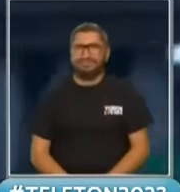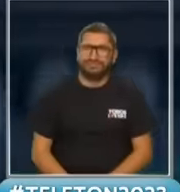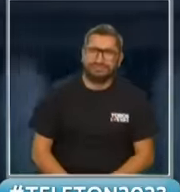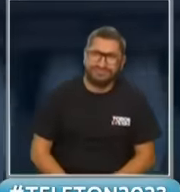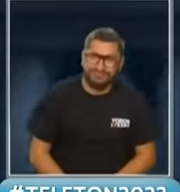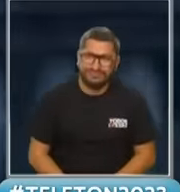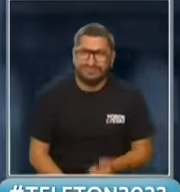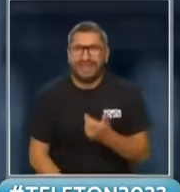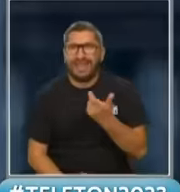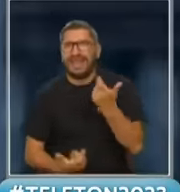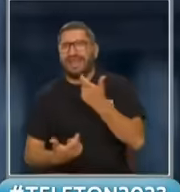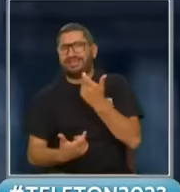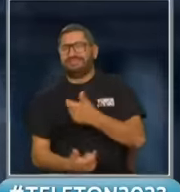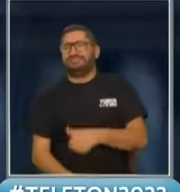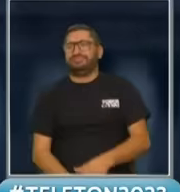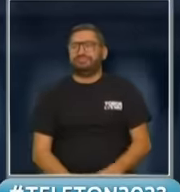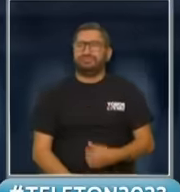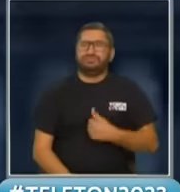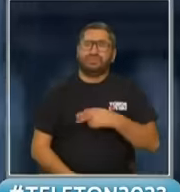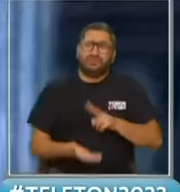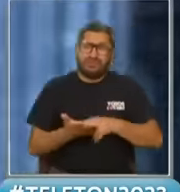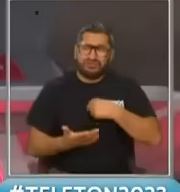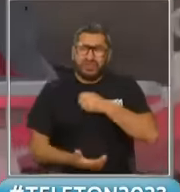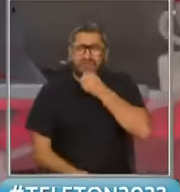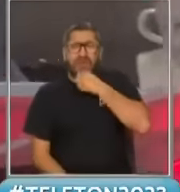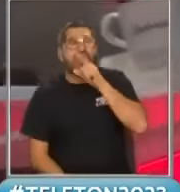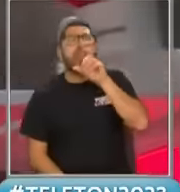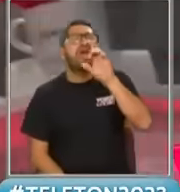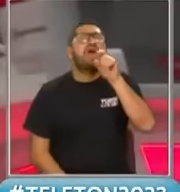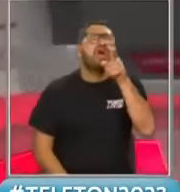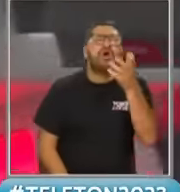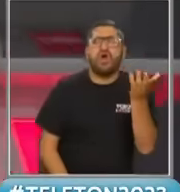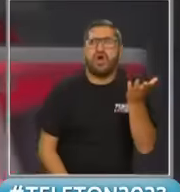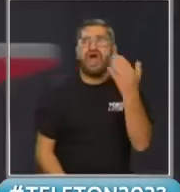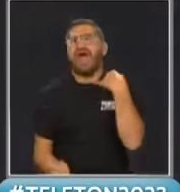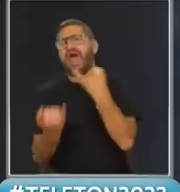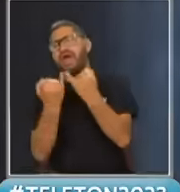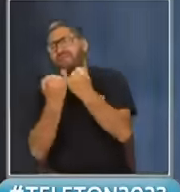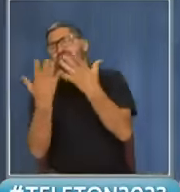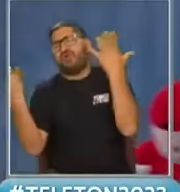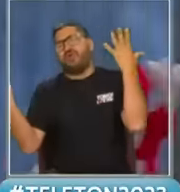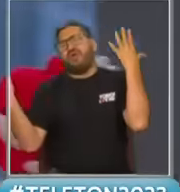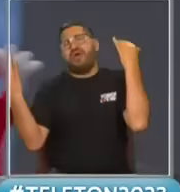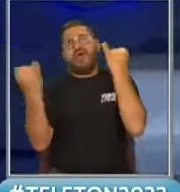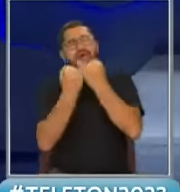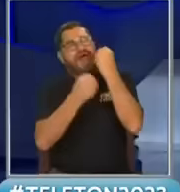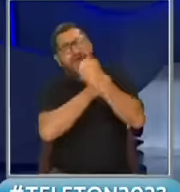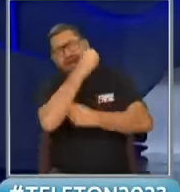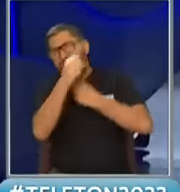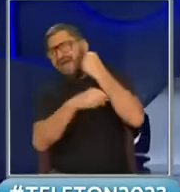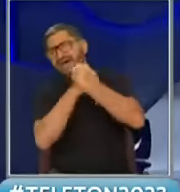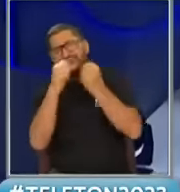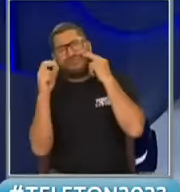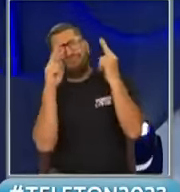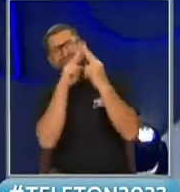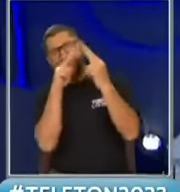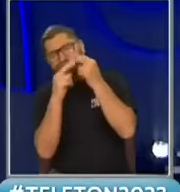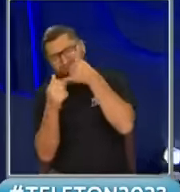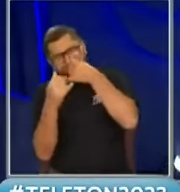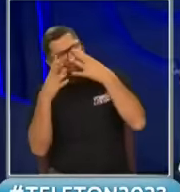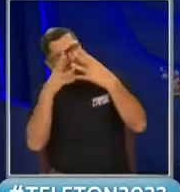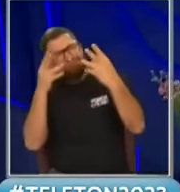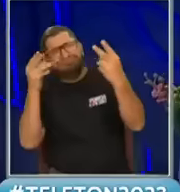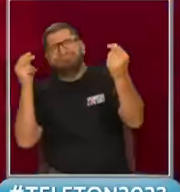¡Leito! Mi viejo amigo, tanto Camaro que no te veo. Ven acá. ¿Cuándo le voy a conocer los ojos a